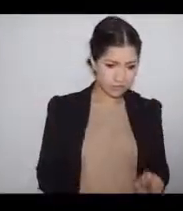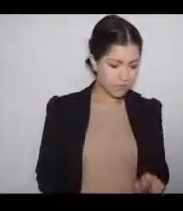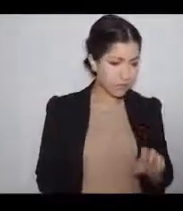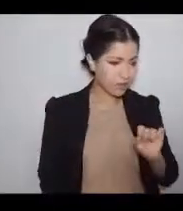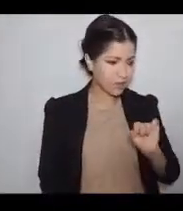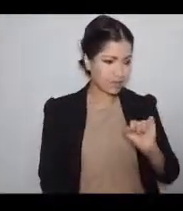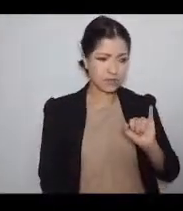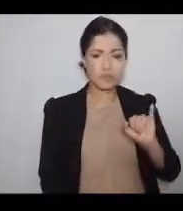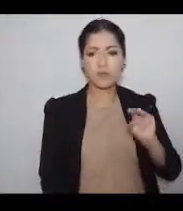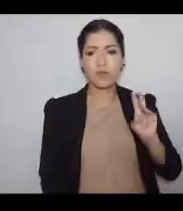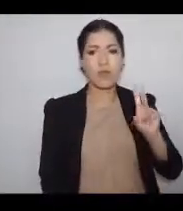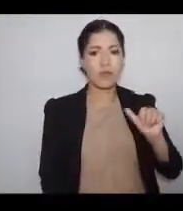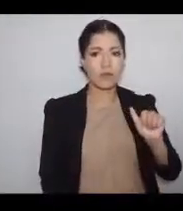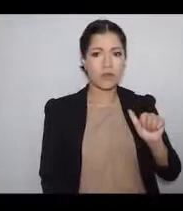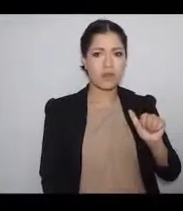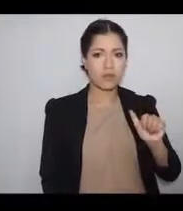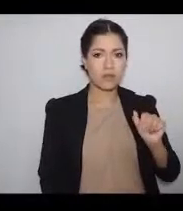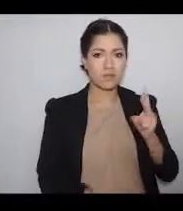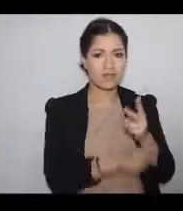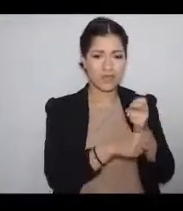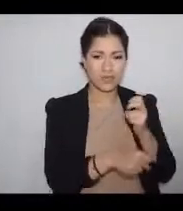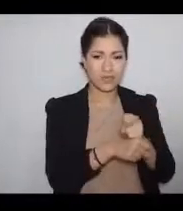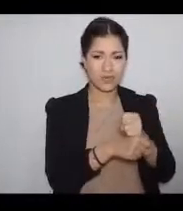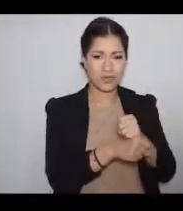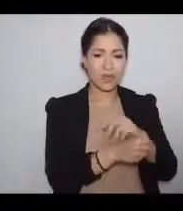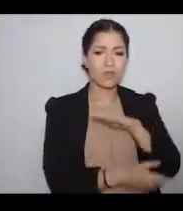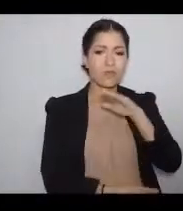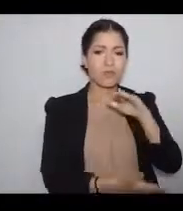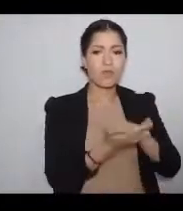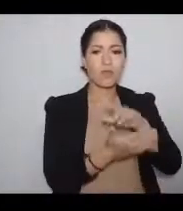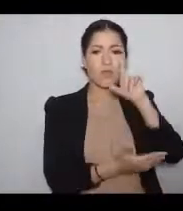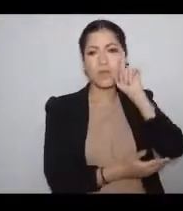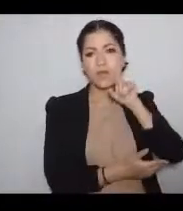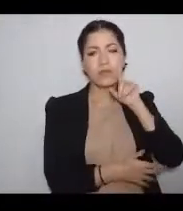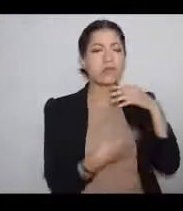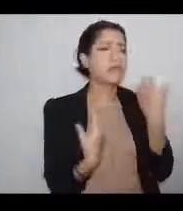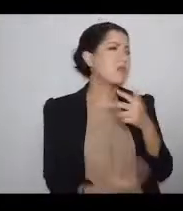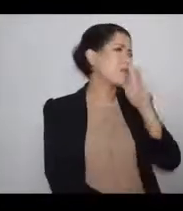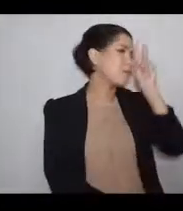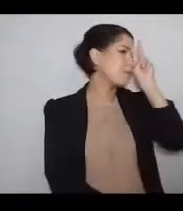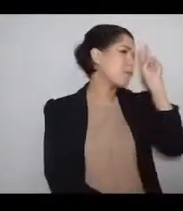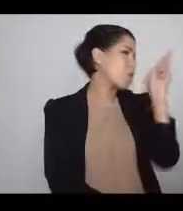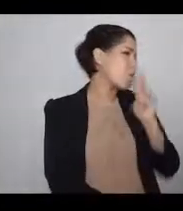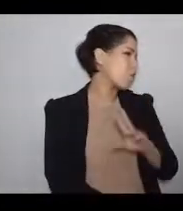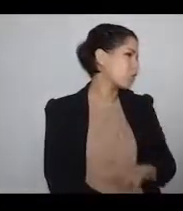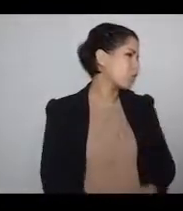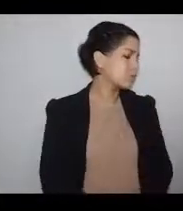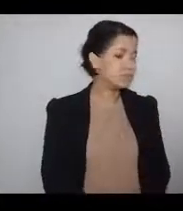Simona, mi segunda esposa, la peor de todas.